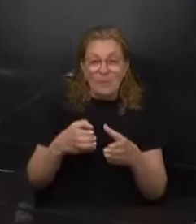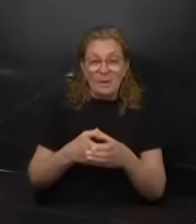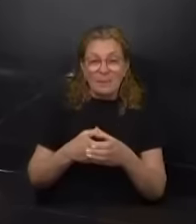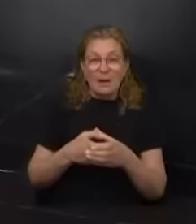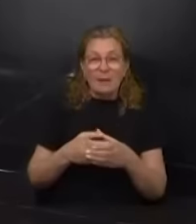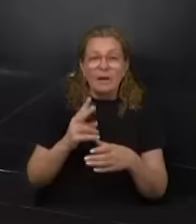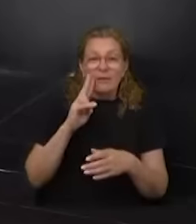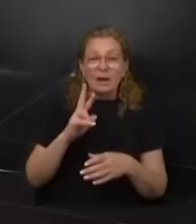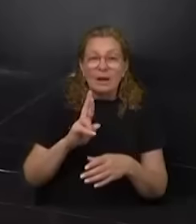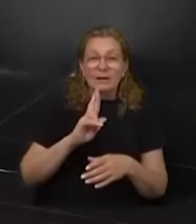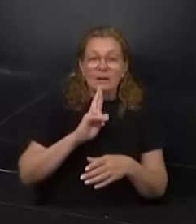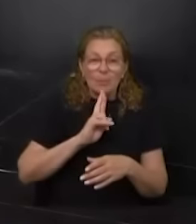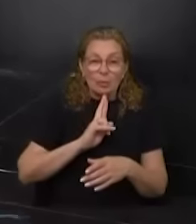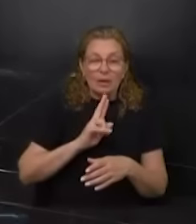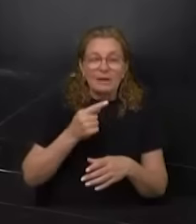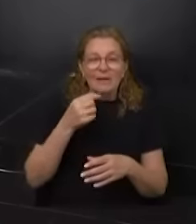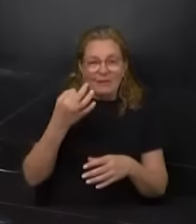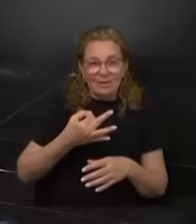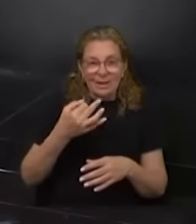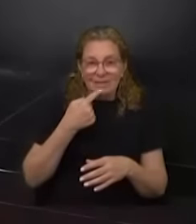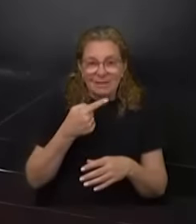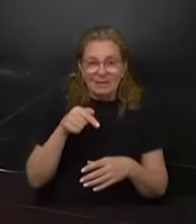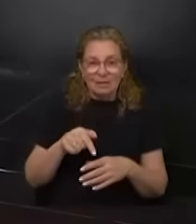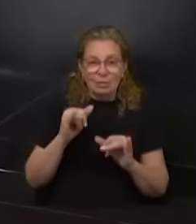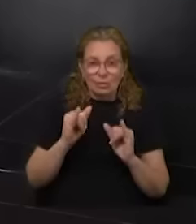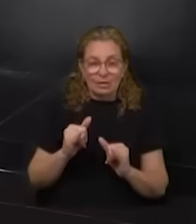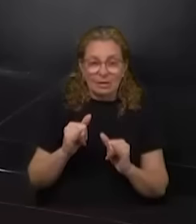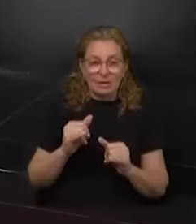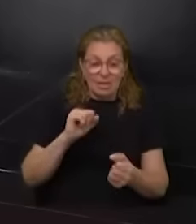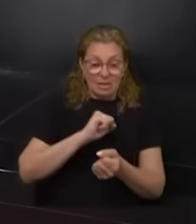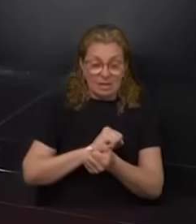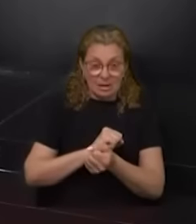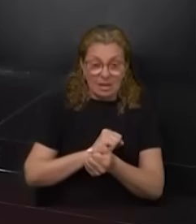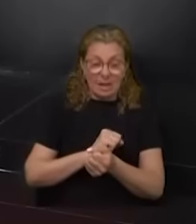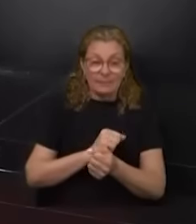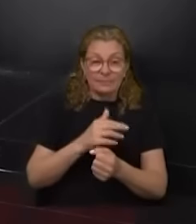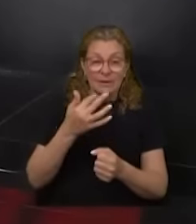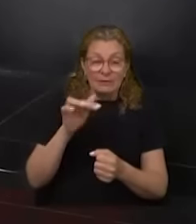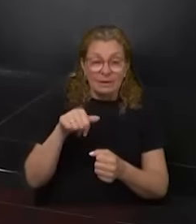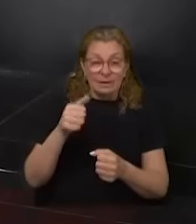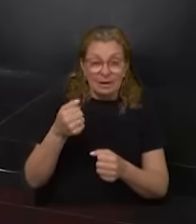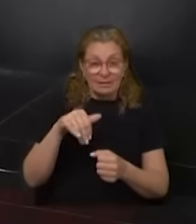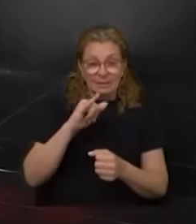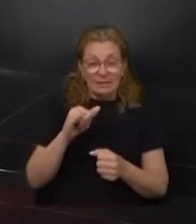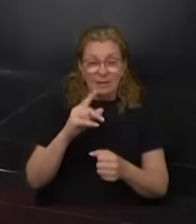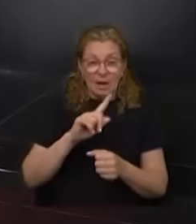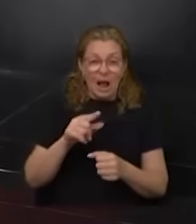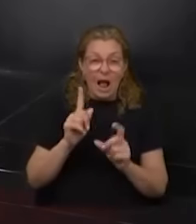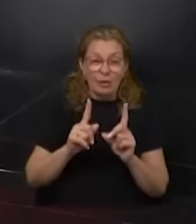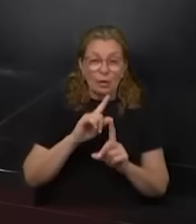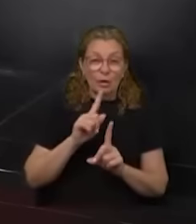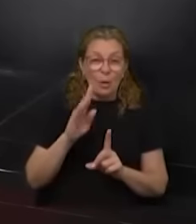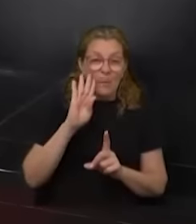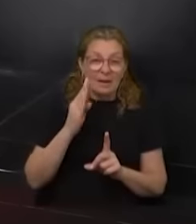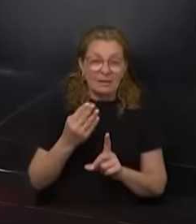el resultado de esto para saber si finalmente ocurre o no que es detenida Cristina Fernández algo que no par por lo menos en lo